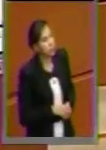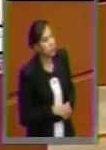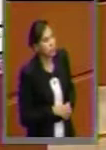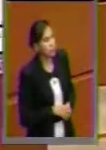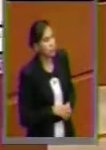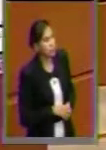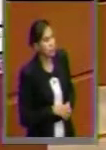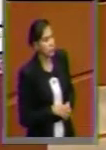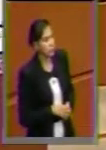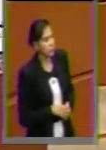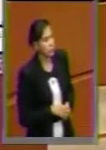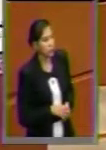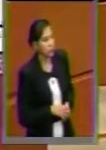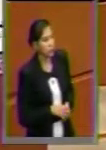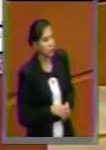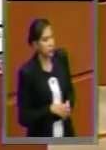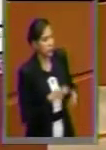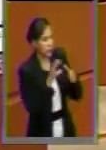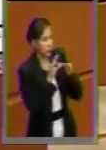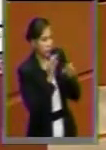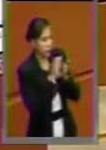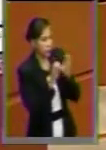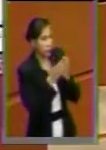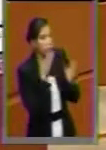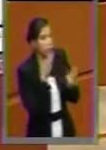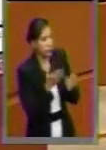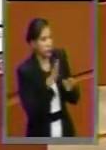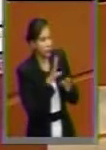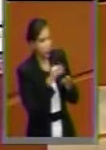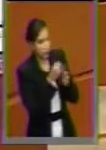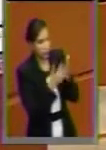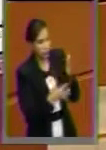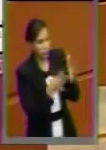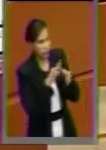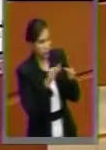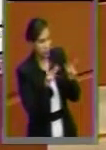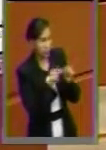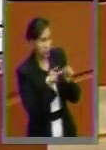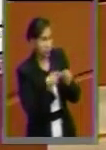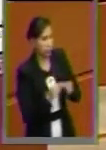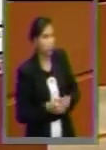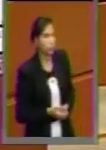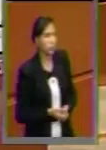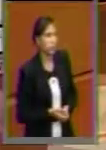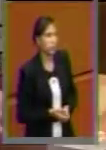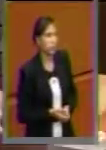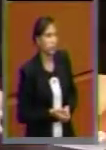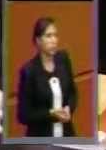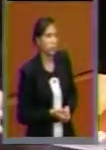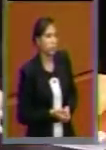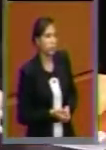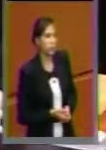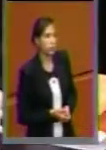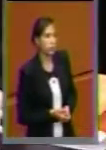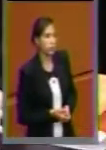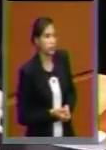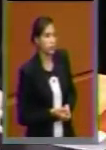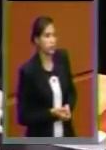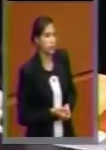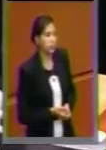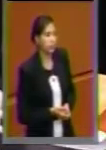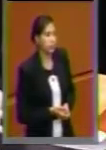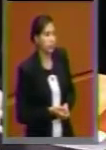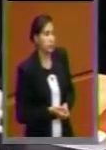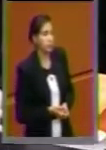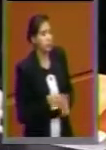quiera hacer la nota discordante pero voy a hacer algunas observaciones en el cds el